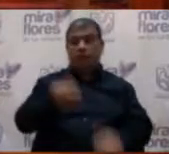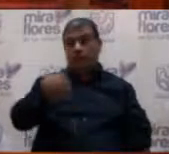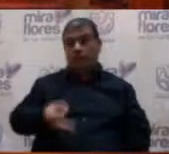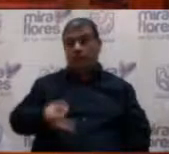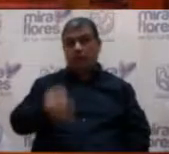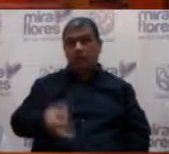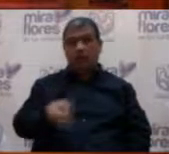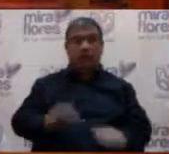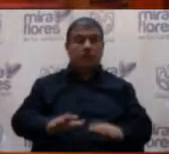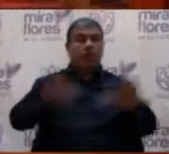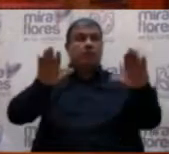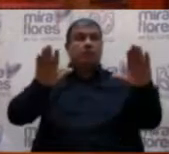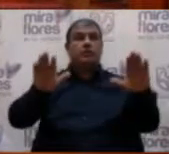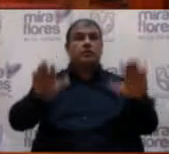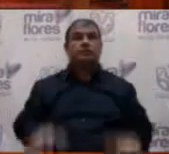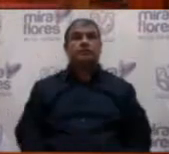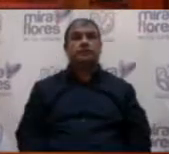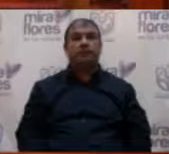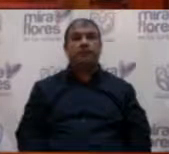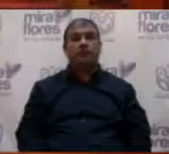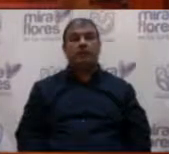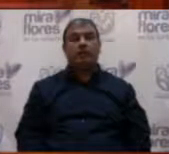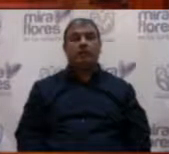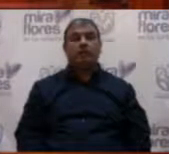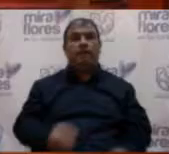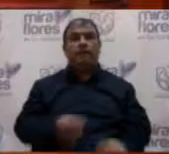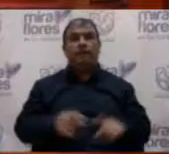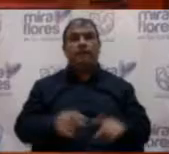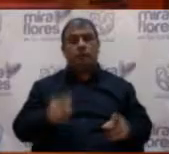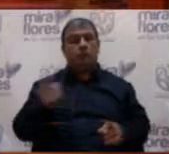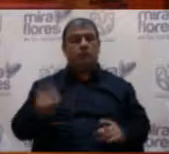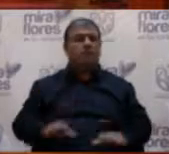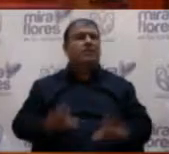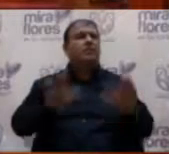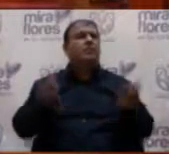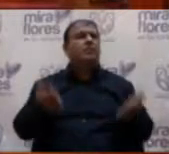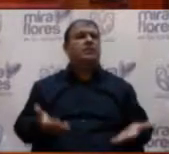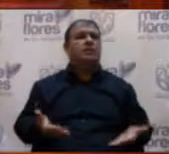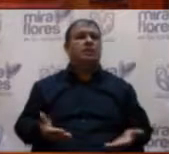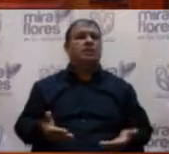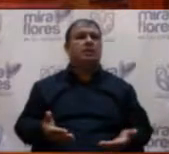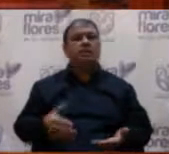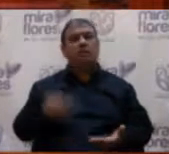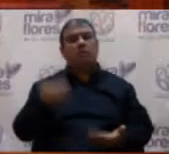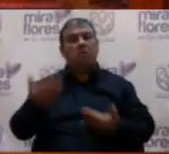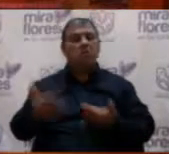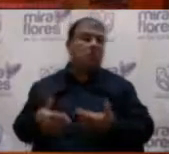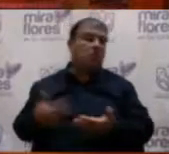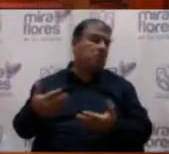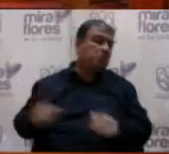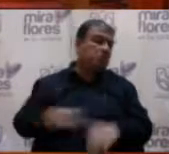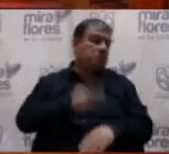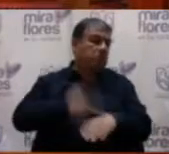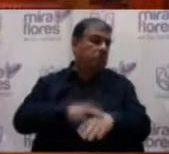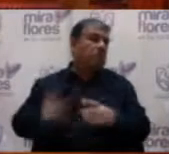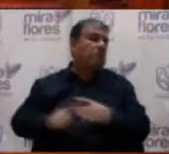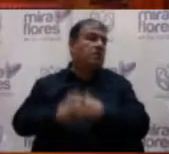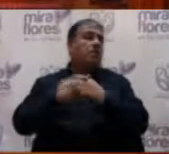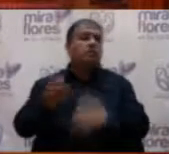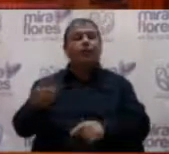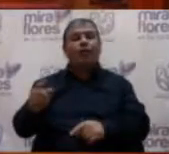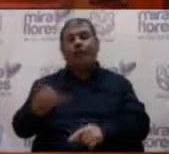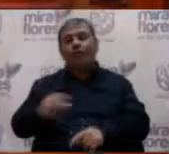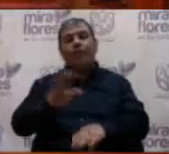realmente maravillosa, pero no es maravillosa por generación espontánea, es maravillosa porque